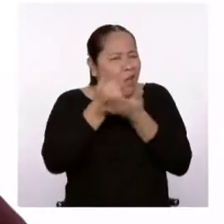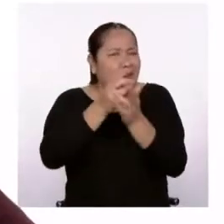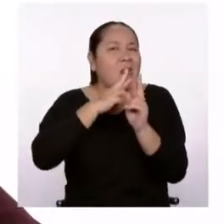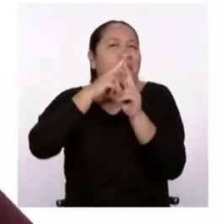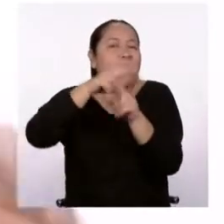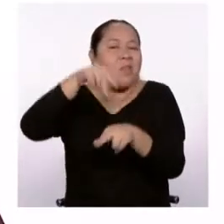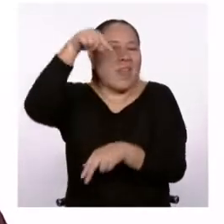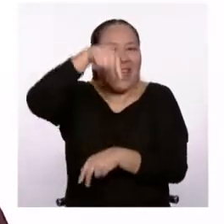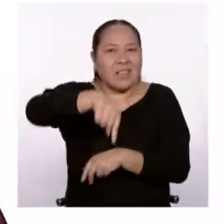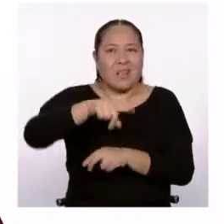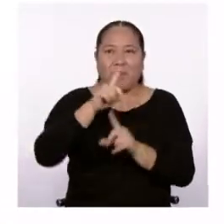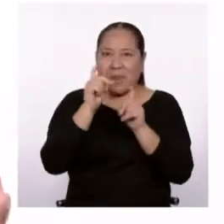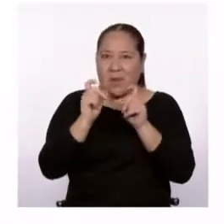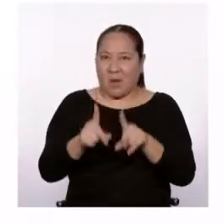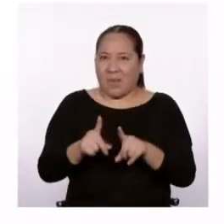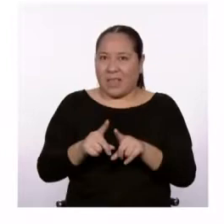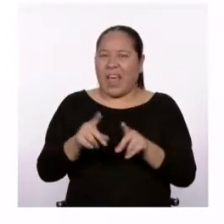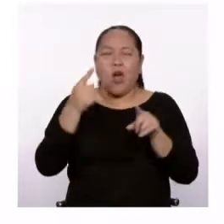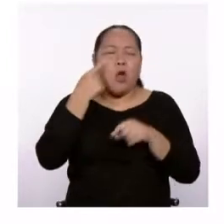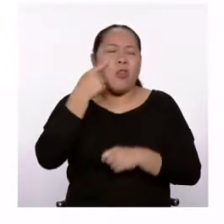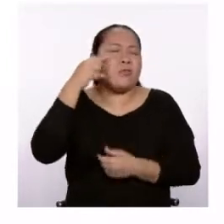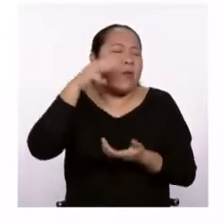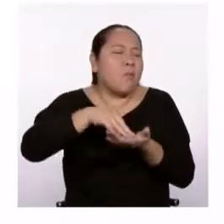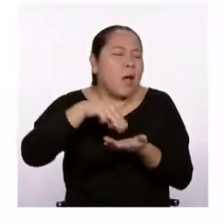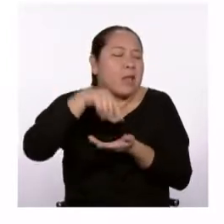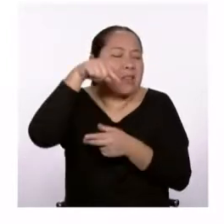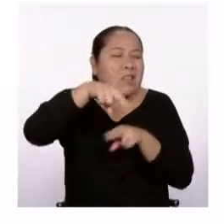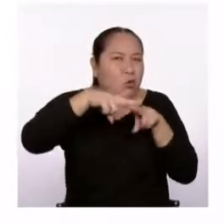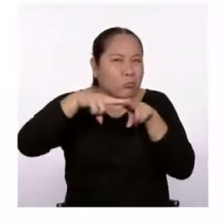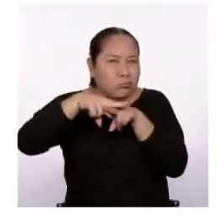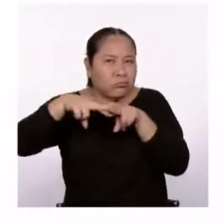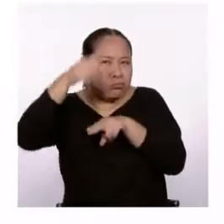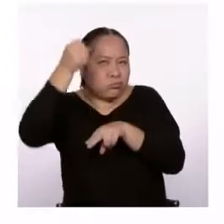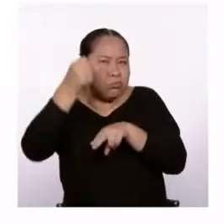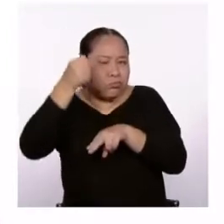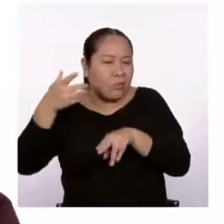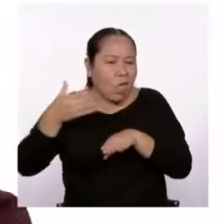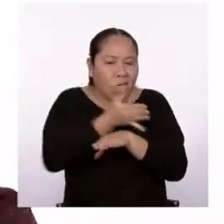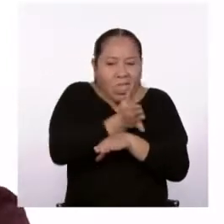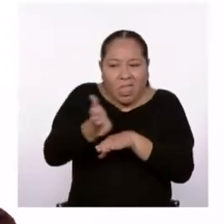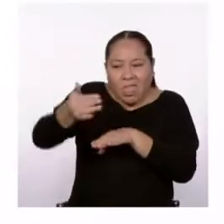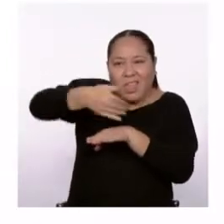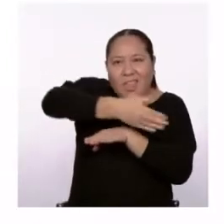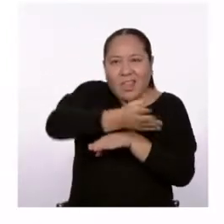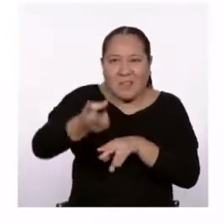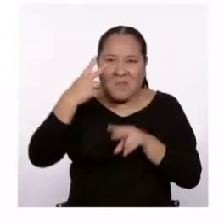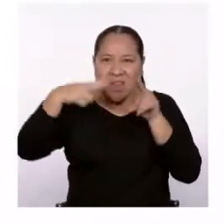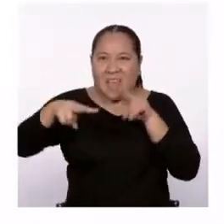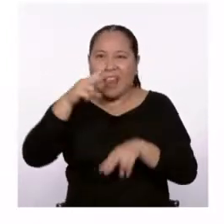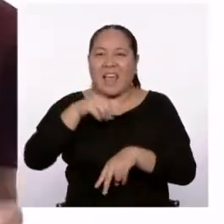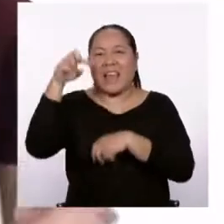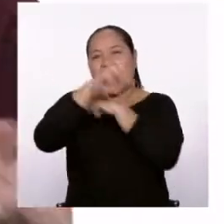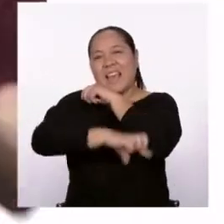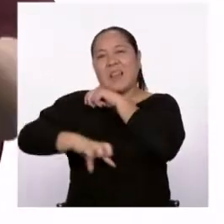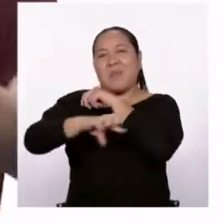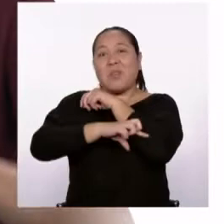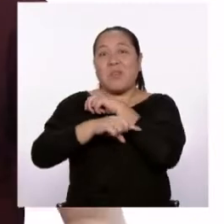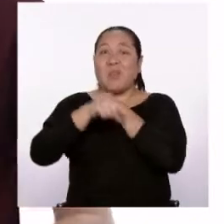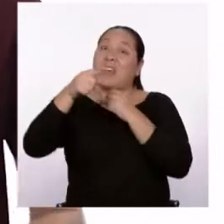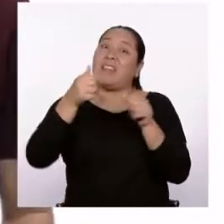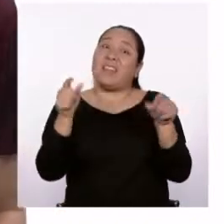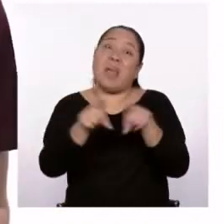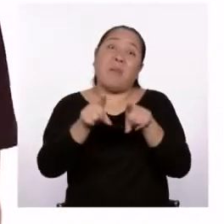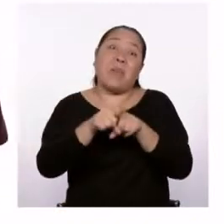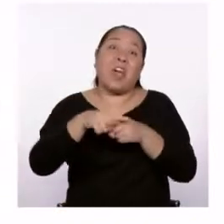y conocer más acerca de los ferrocarriles que recorren el territorio y la historia de nuestro país. Pero antes